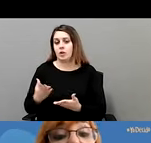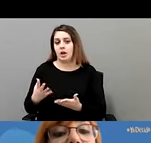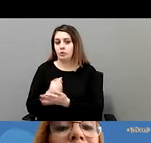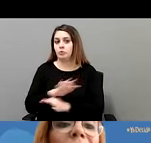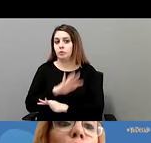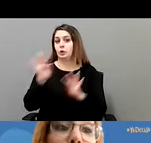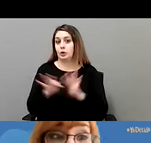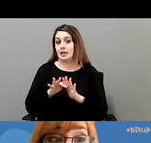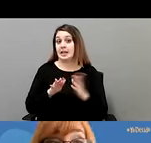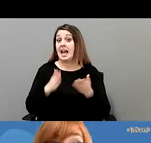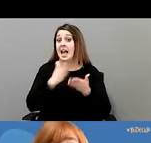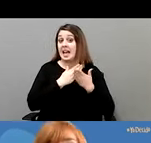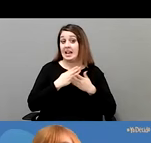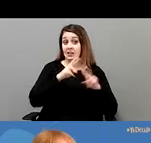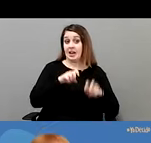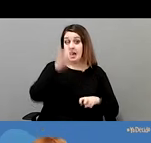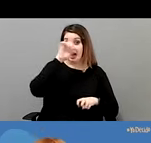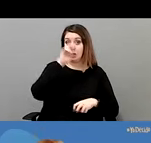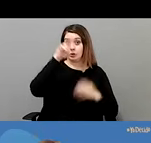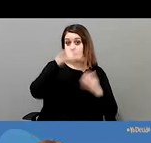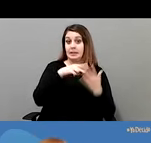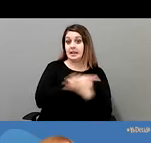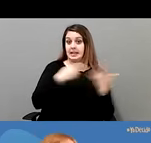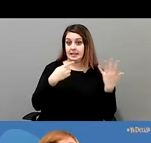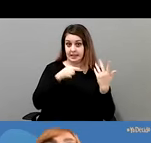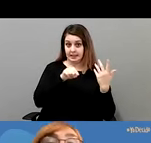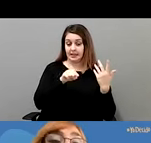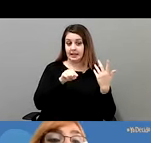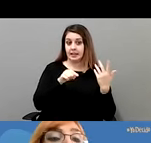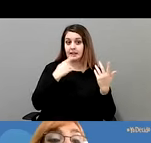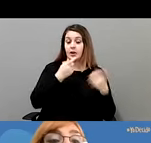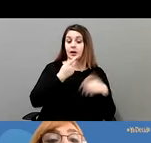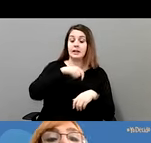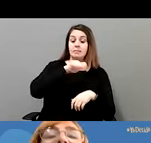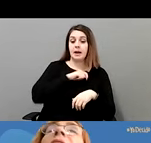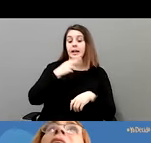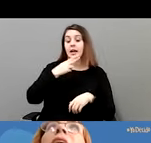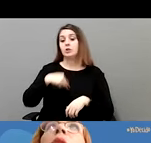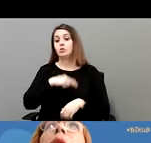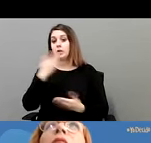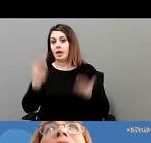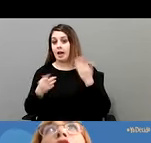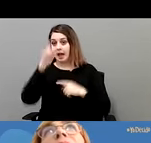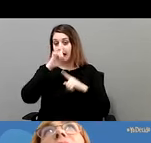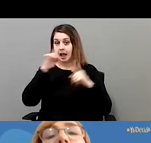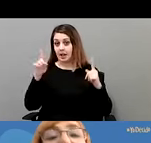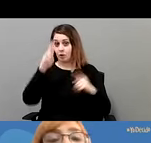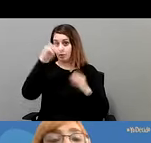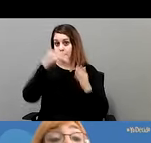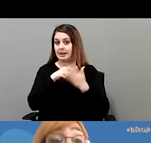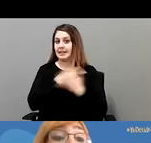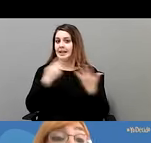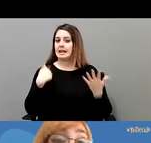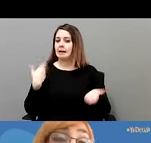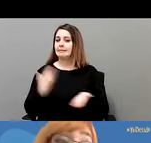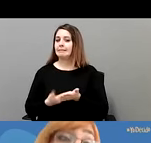Este estudio es del año 2016, ¿vale? Es un estudio que se hizo entre España y Suecia de 2016, pero que ya nos va diciendo muchas